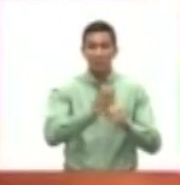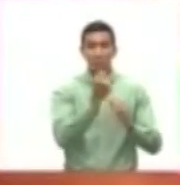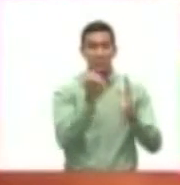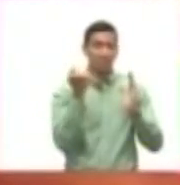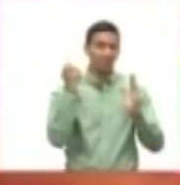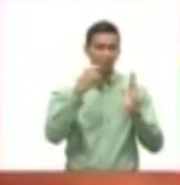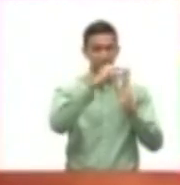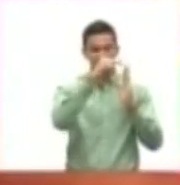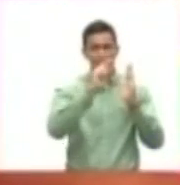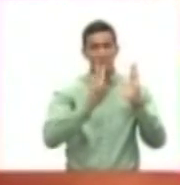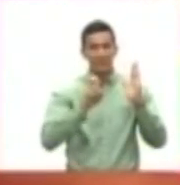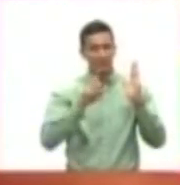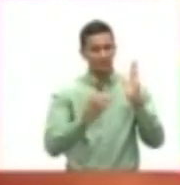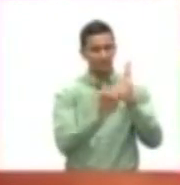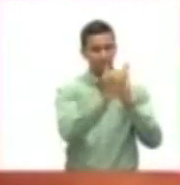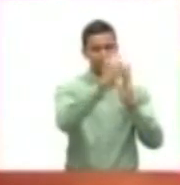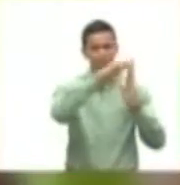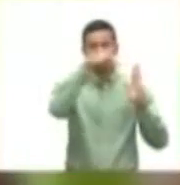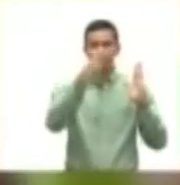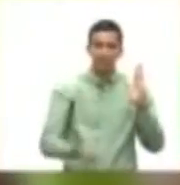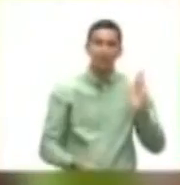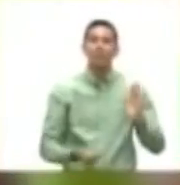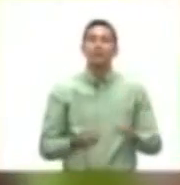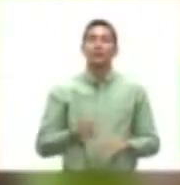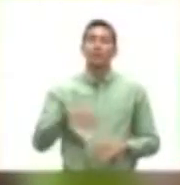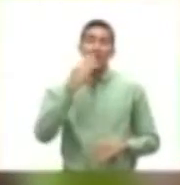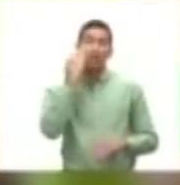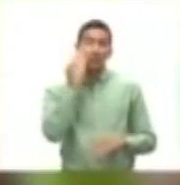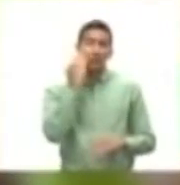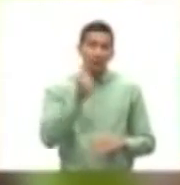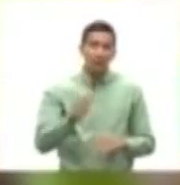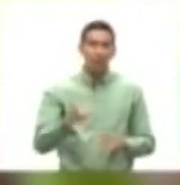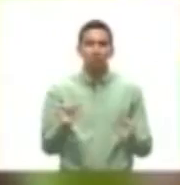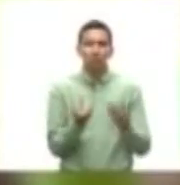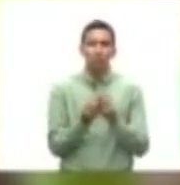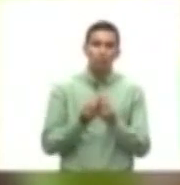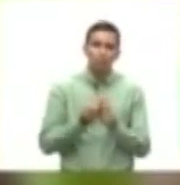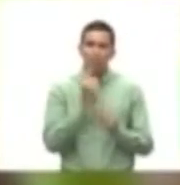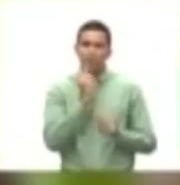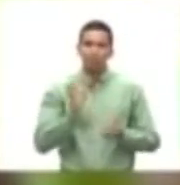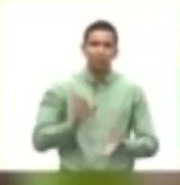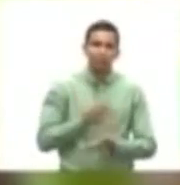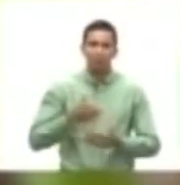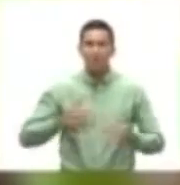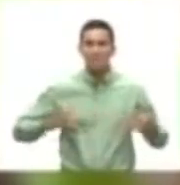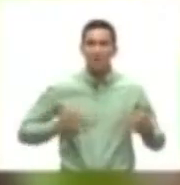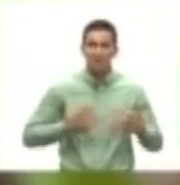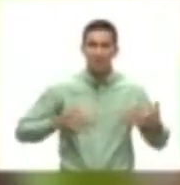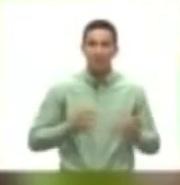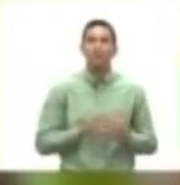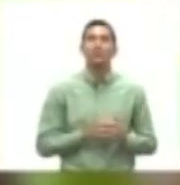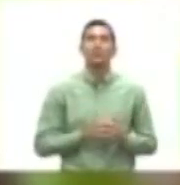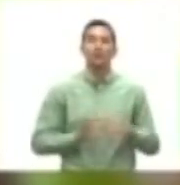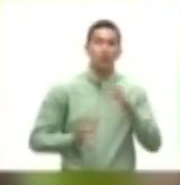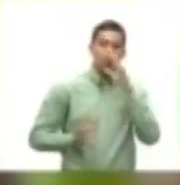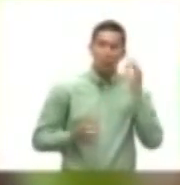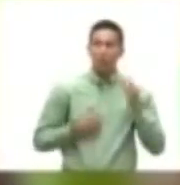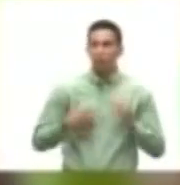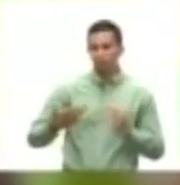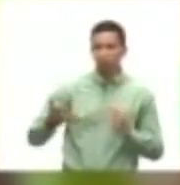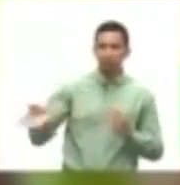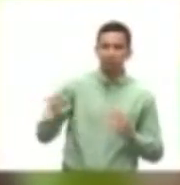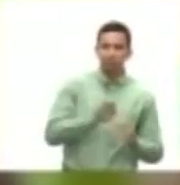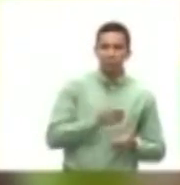12 de agosto. La menor hacía parte de un grupo de música vallenata que fue contratado por Urbano para que tocara en el apartamento. Durante